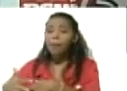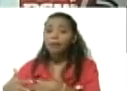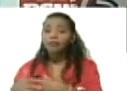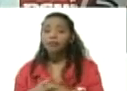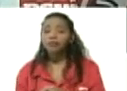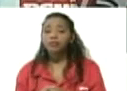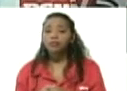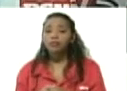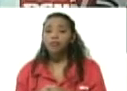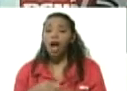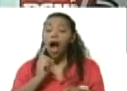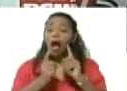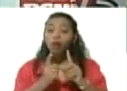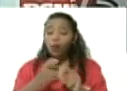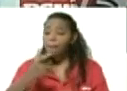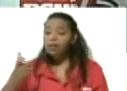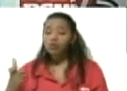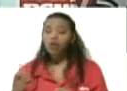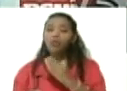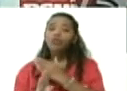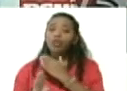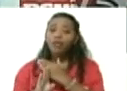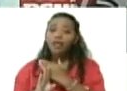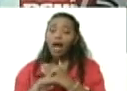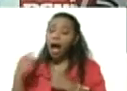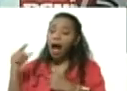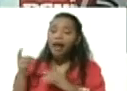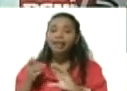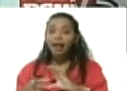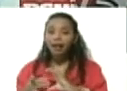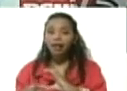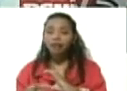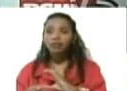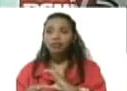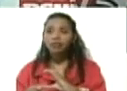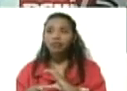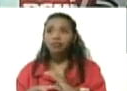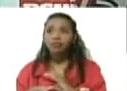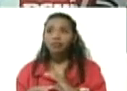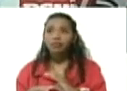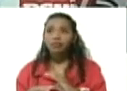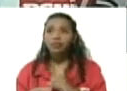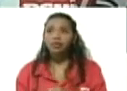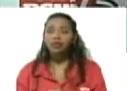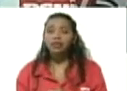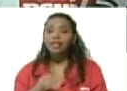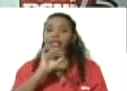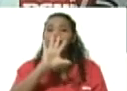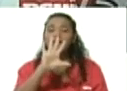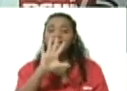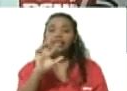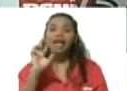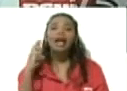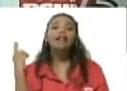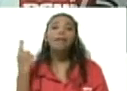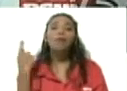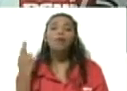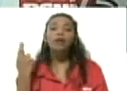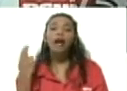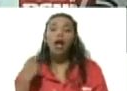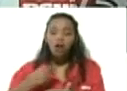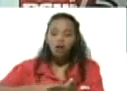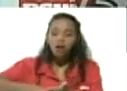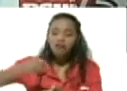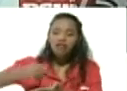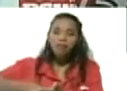hay gente todavía que tiene su carné, por ejemplo, de Quinta República. Lo firmaba, ¿cómo se